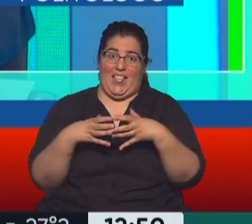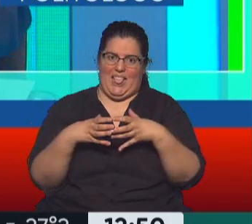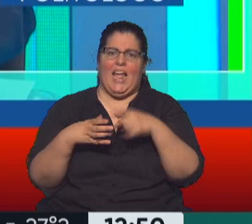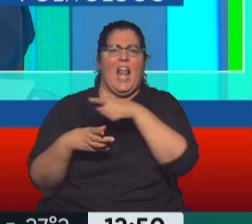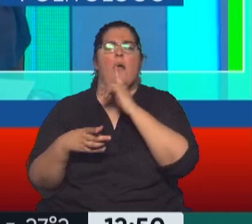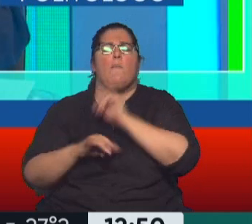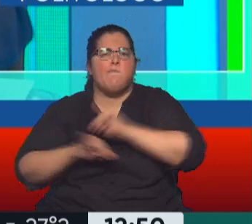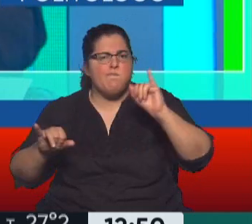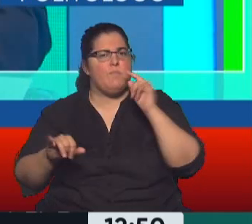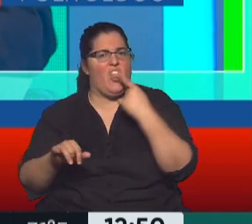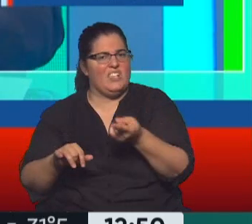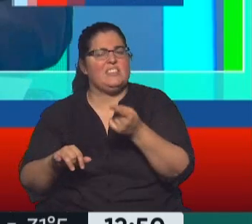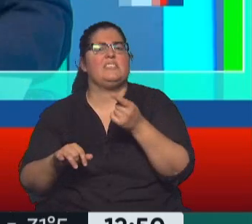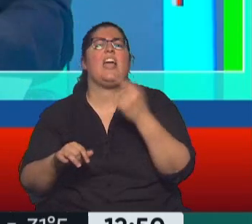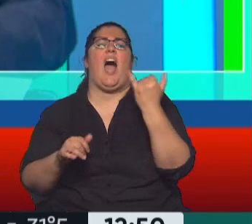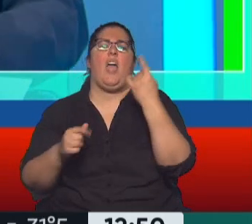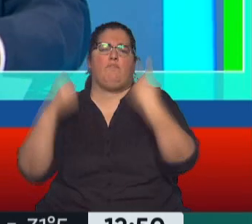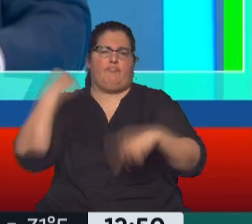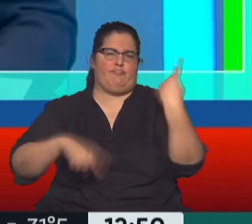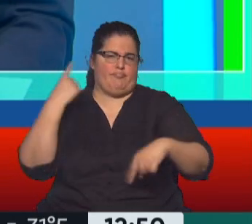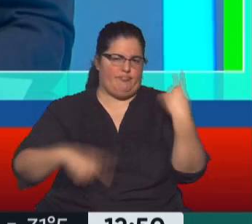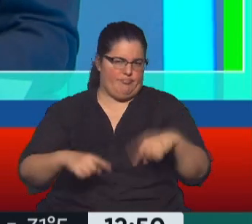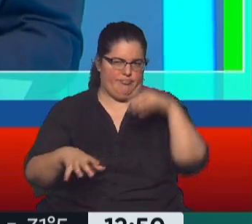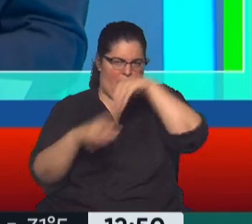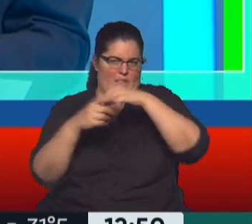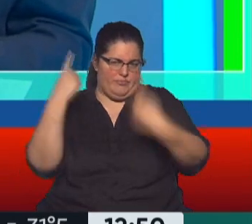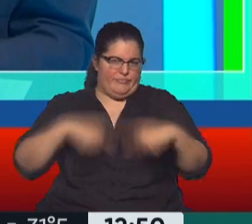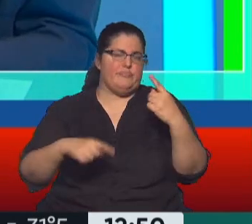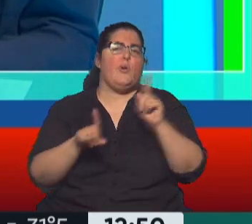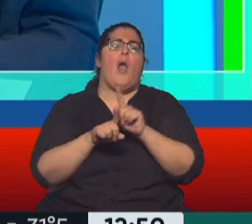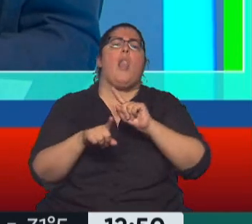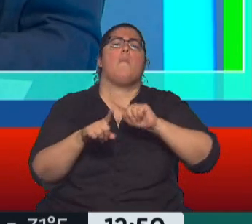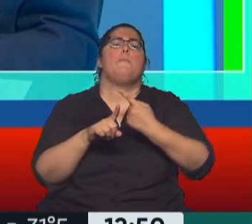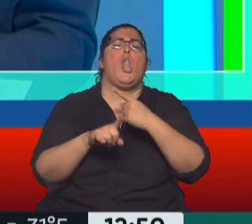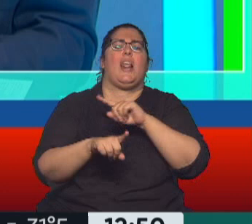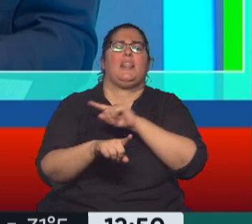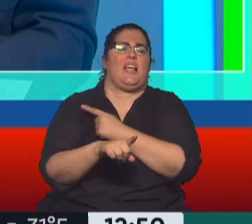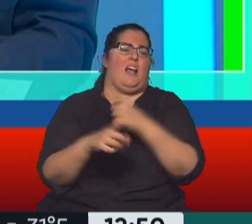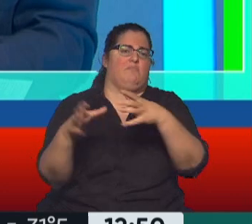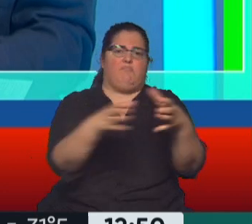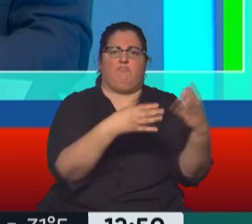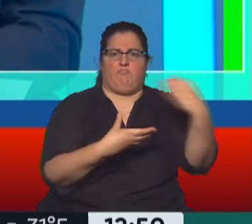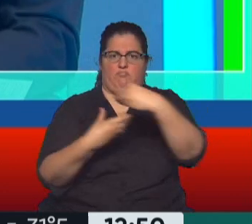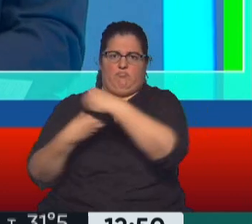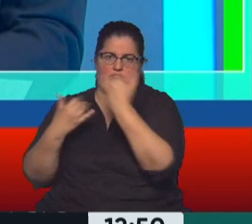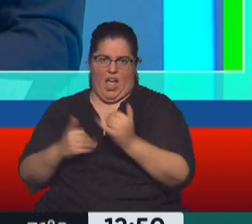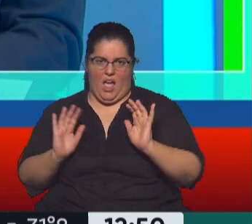un gabinete bastante heterodoxo, digamos, que va a abrir el juego hacia otras fuerzas políticas. Sí. Yo lo sintetizaría de esta forma.